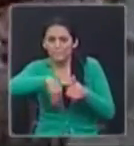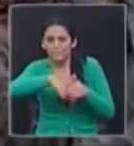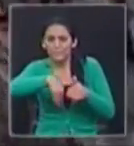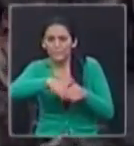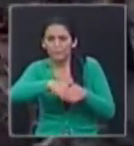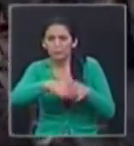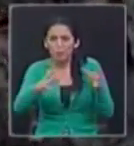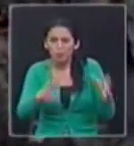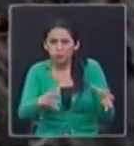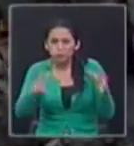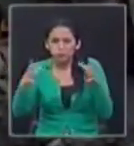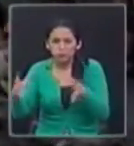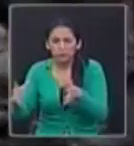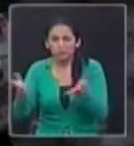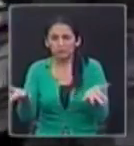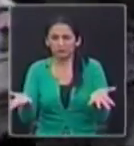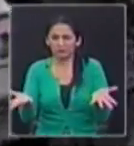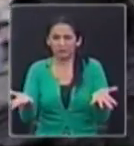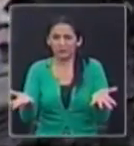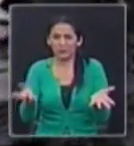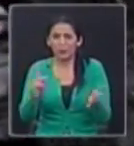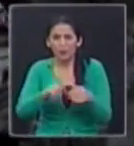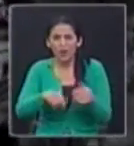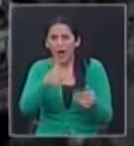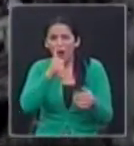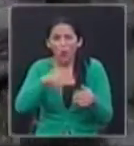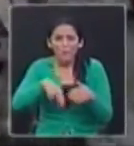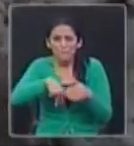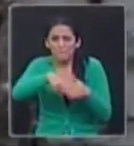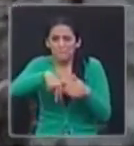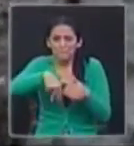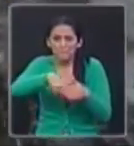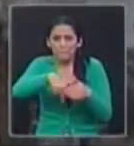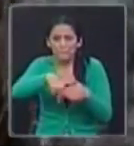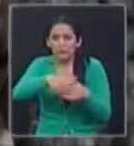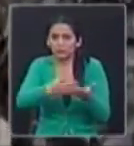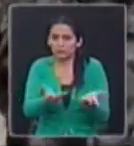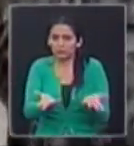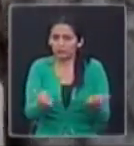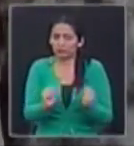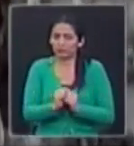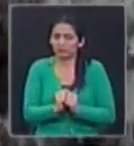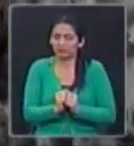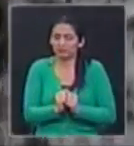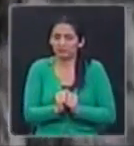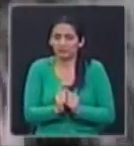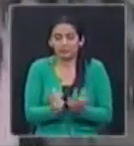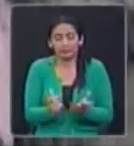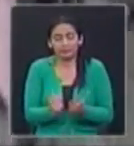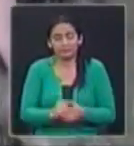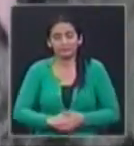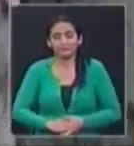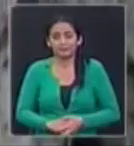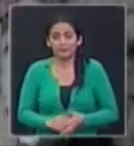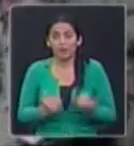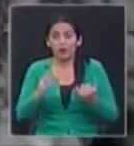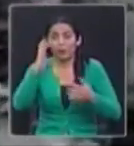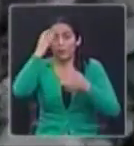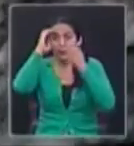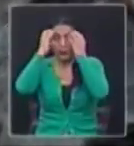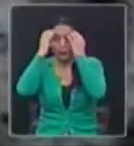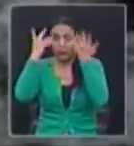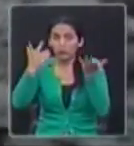que más de un metro y medio cúbico de agua no pasa y sin embargo aquí pasa una correntada de 15 metros cúbicos de agua. Están preocupados que la